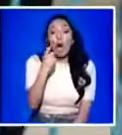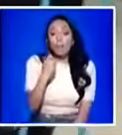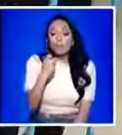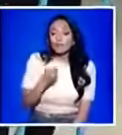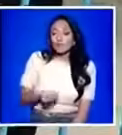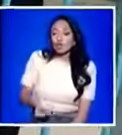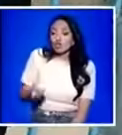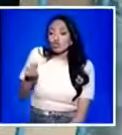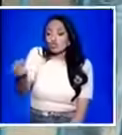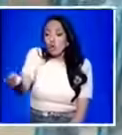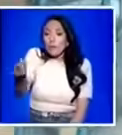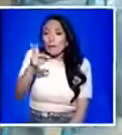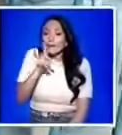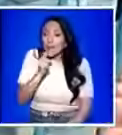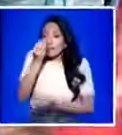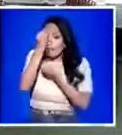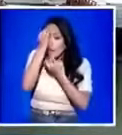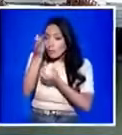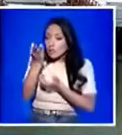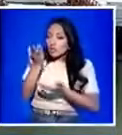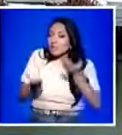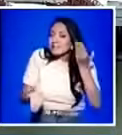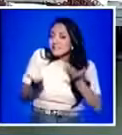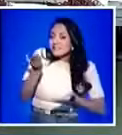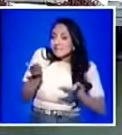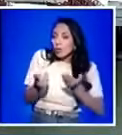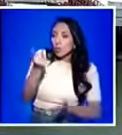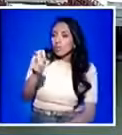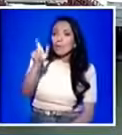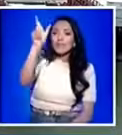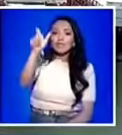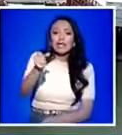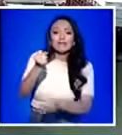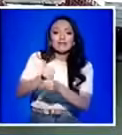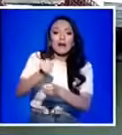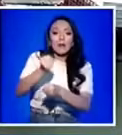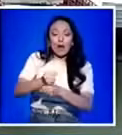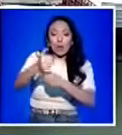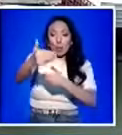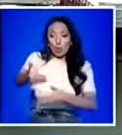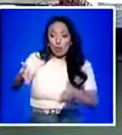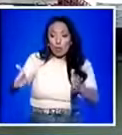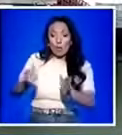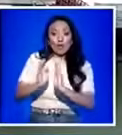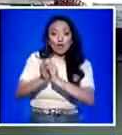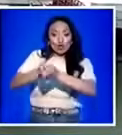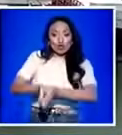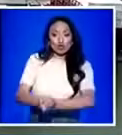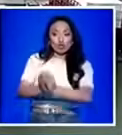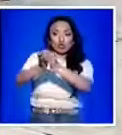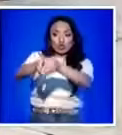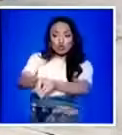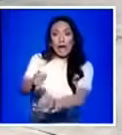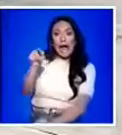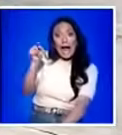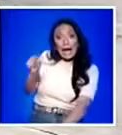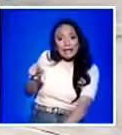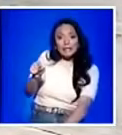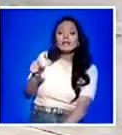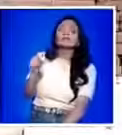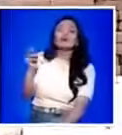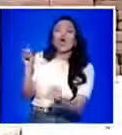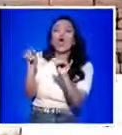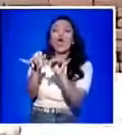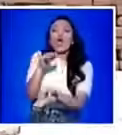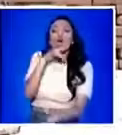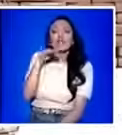facilitó información confidencial de la policía, se trataría de un operador del puerto marítimo de Guayaquil, de donde sale la mayor cantidad de droga